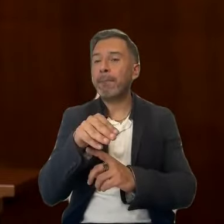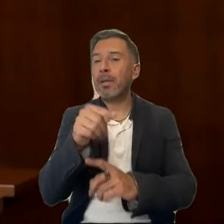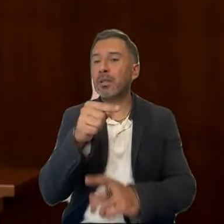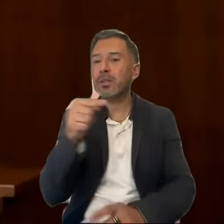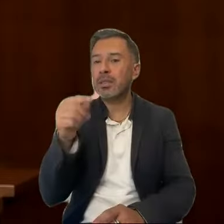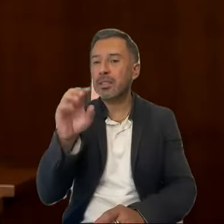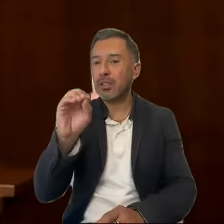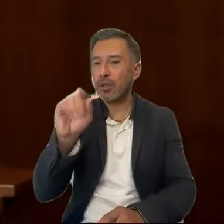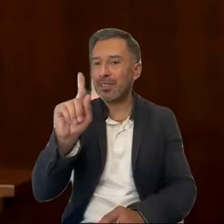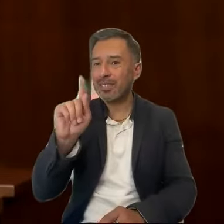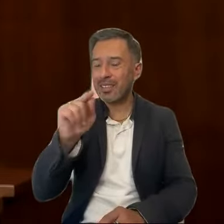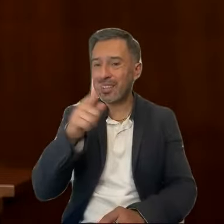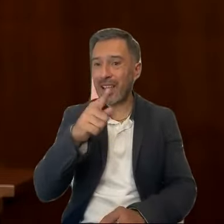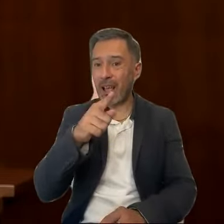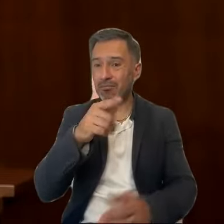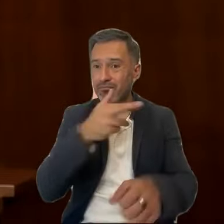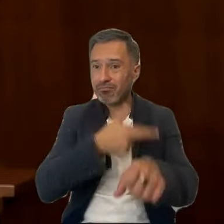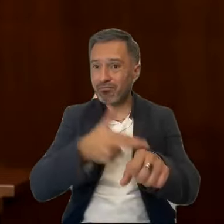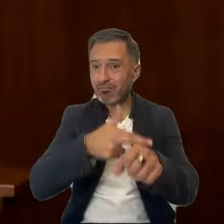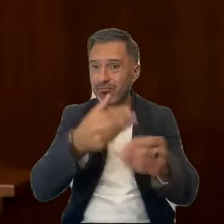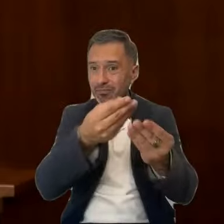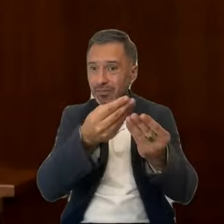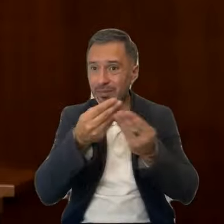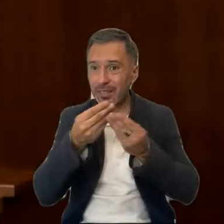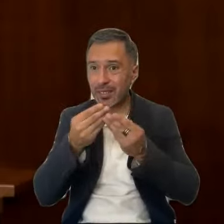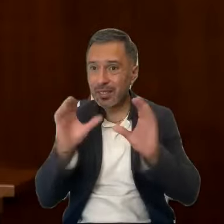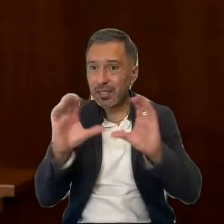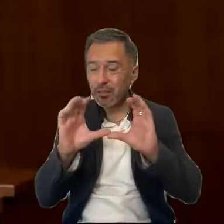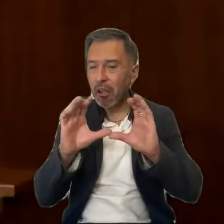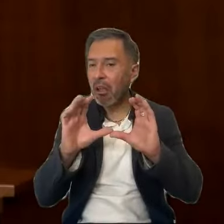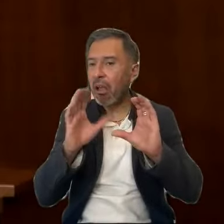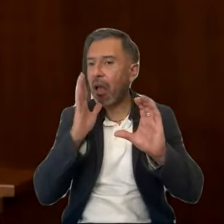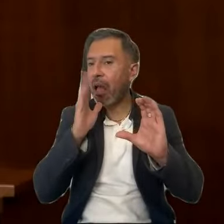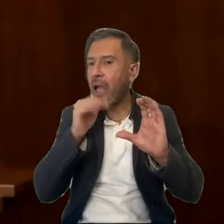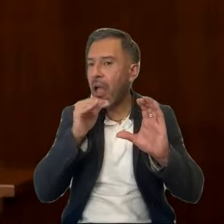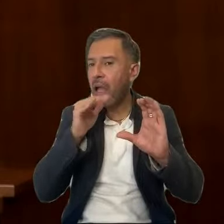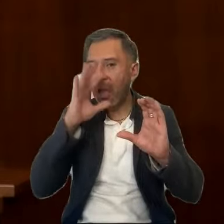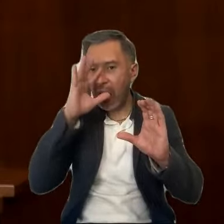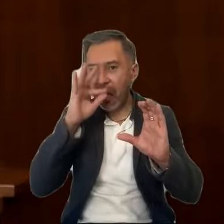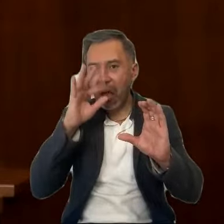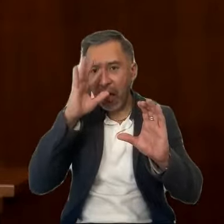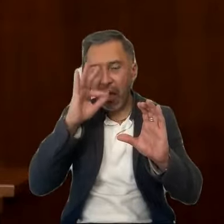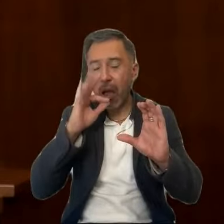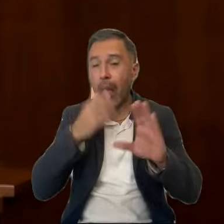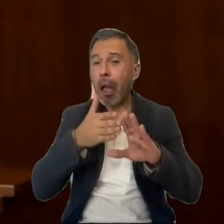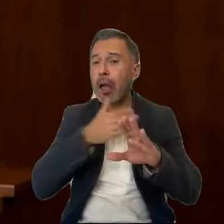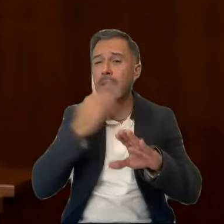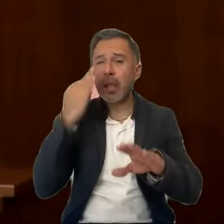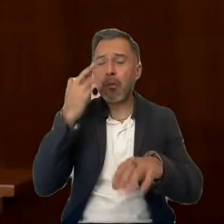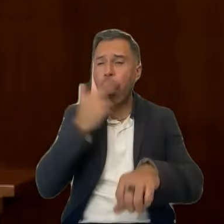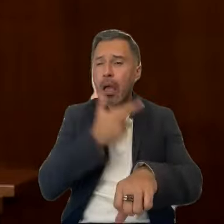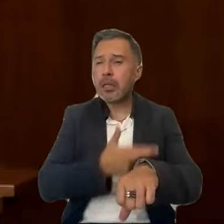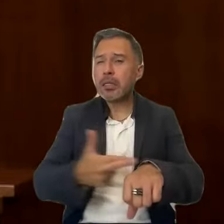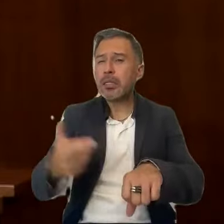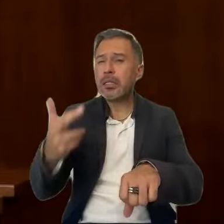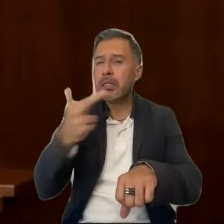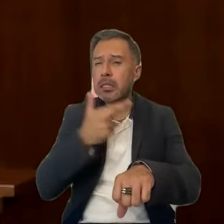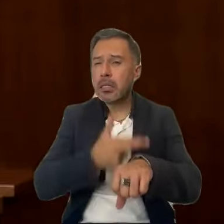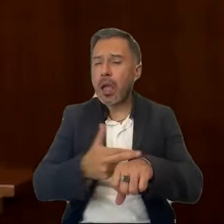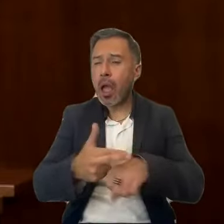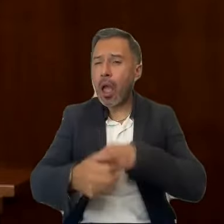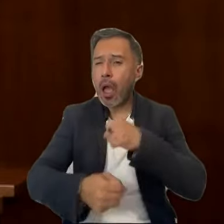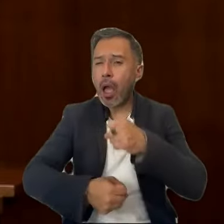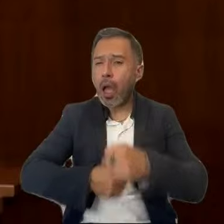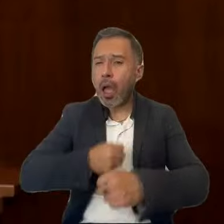NOM-070. Después de un proceso largo, se desistió de la demanda, pero